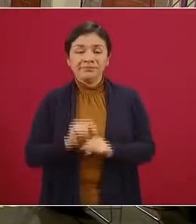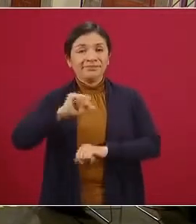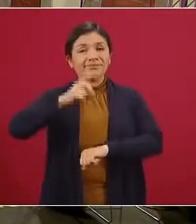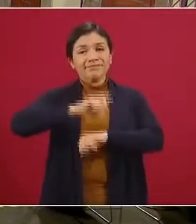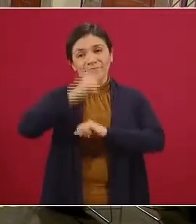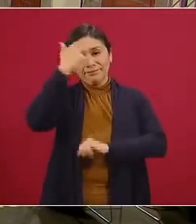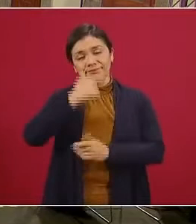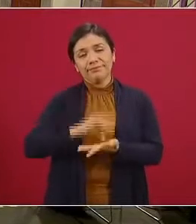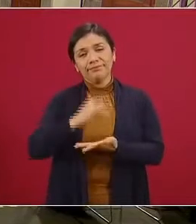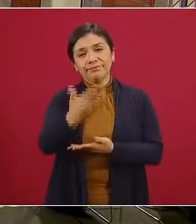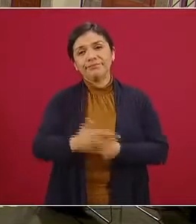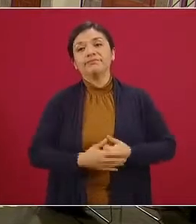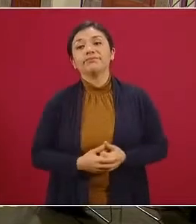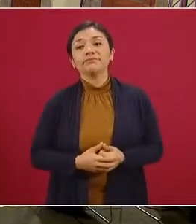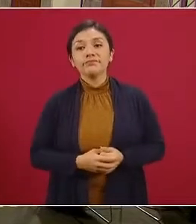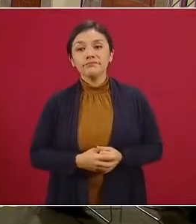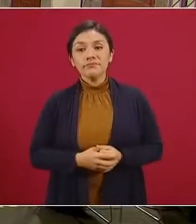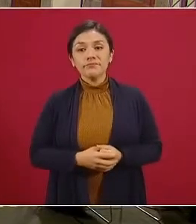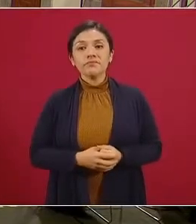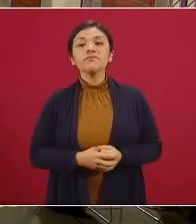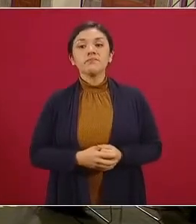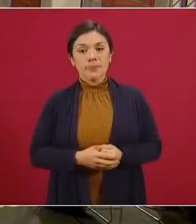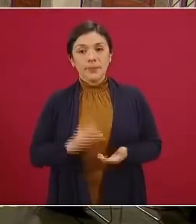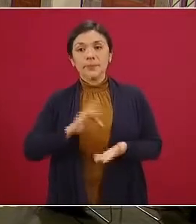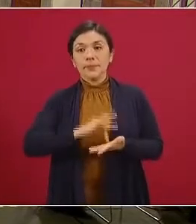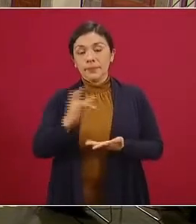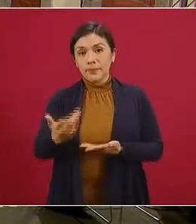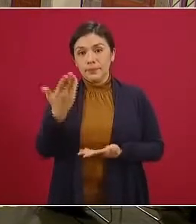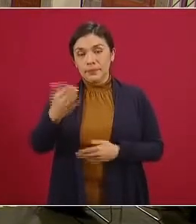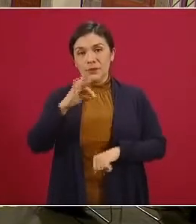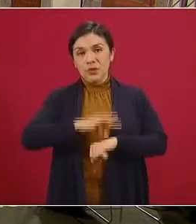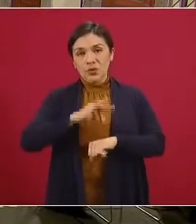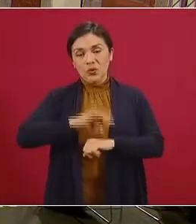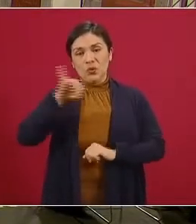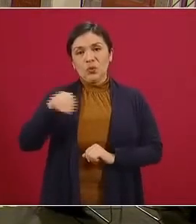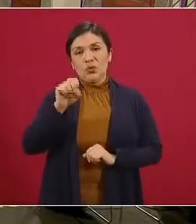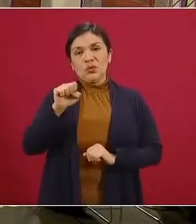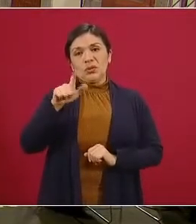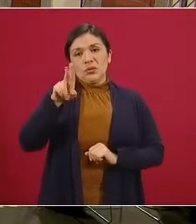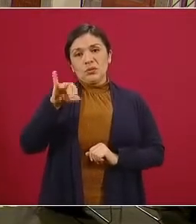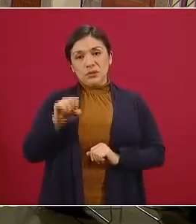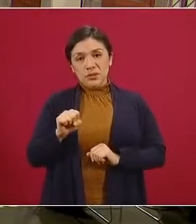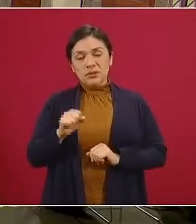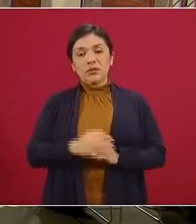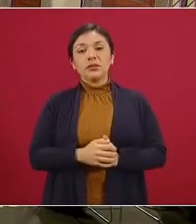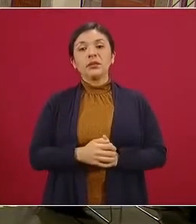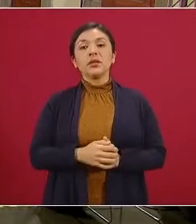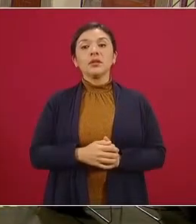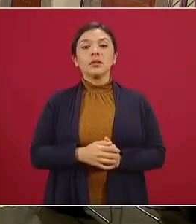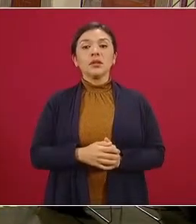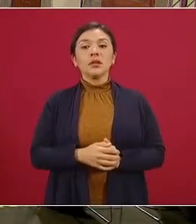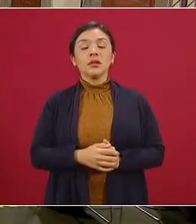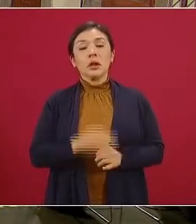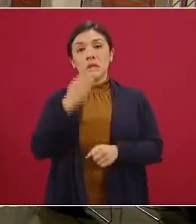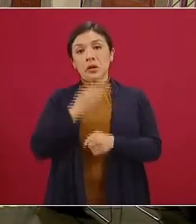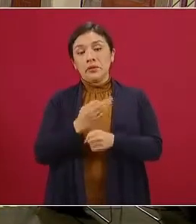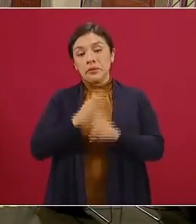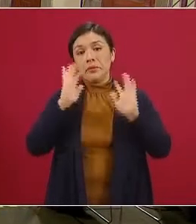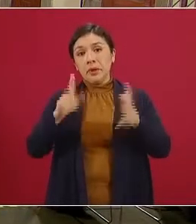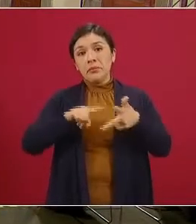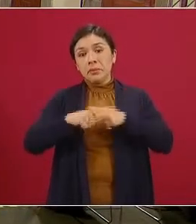noche. Gracias. Muchas gracias, doctor José Luis Alomía. Vamos a abrir